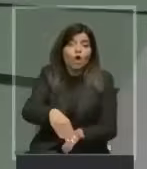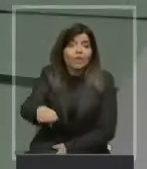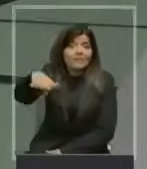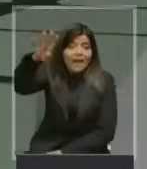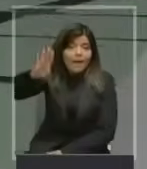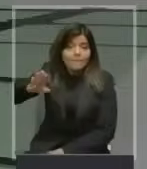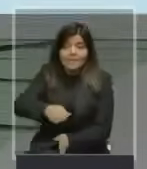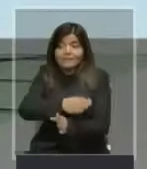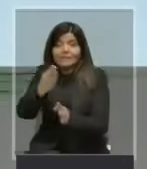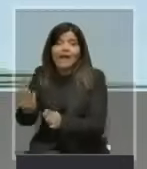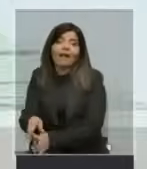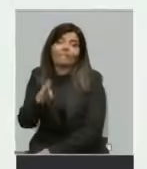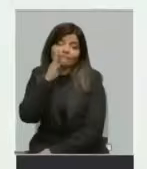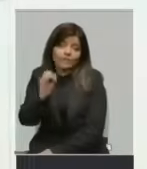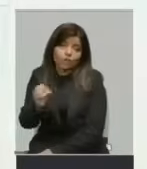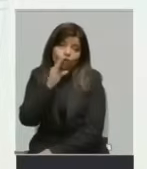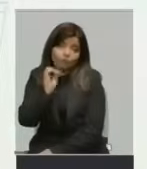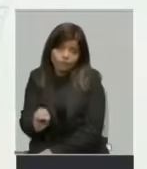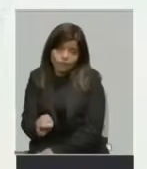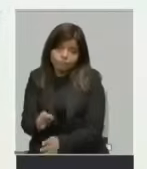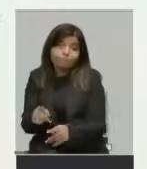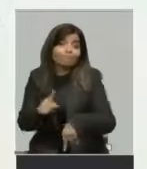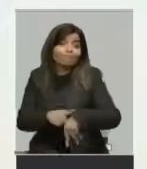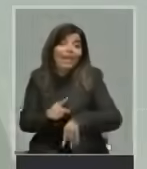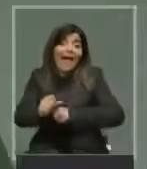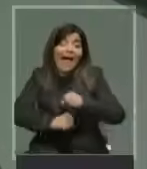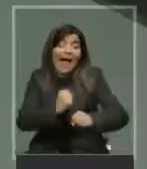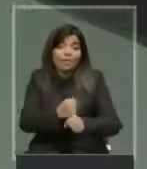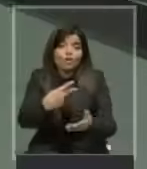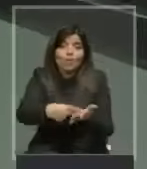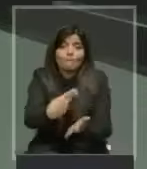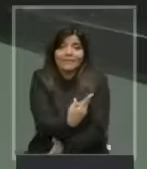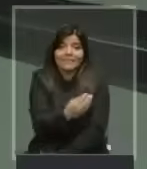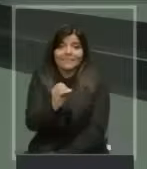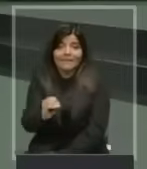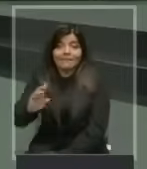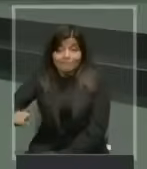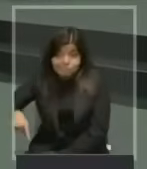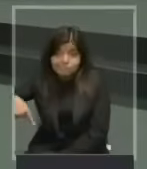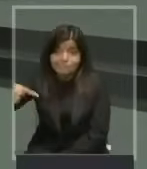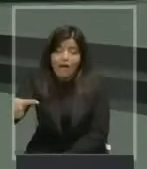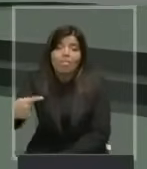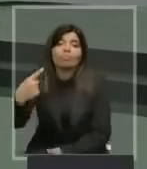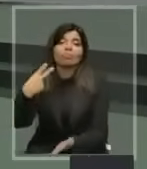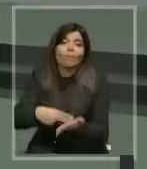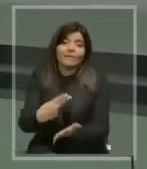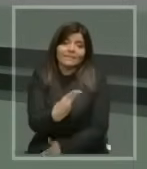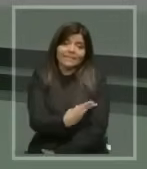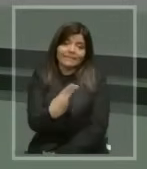operativa el 2030. Y el último tramo comenzará a operar recién en 2032.